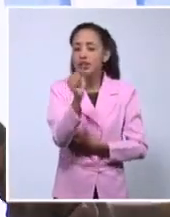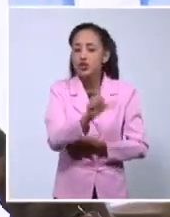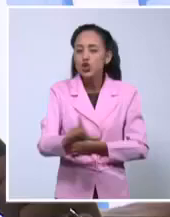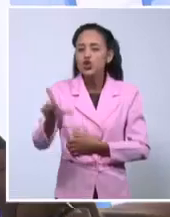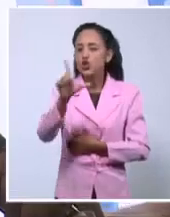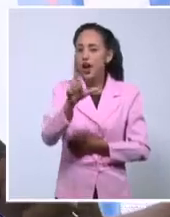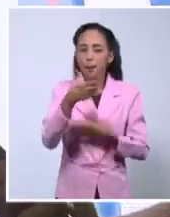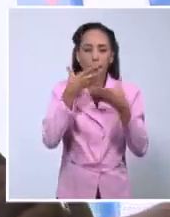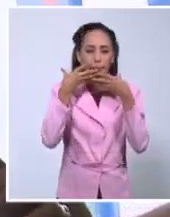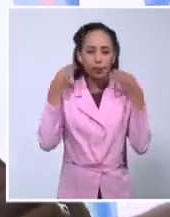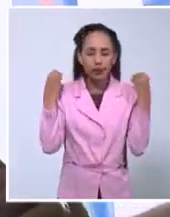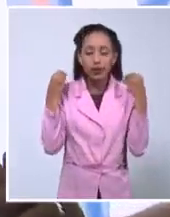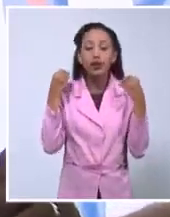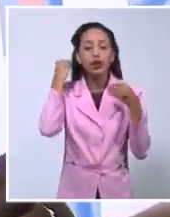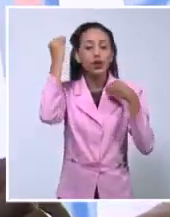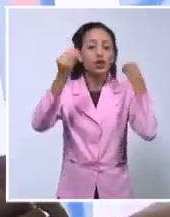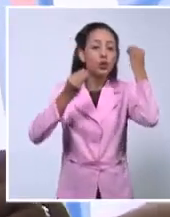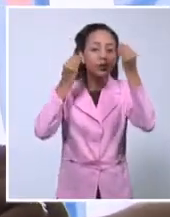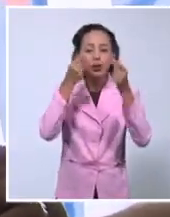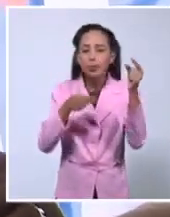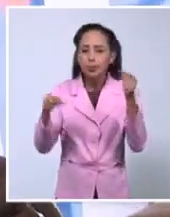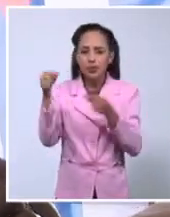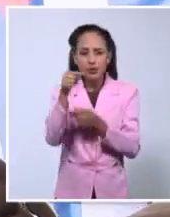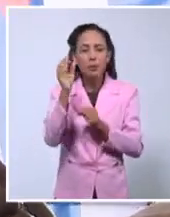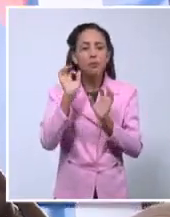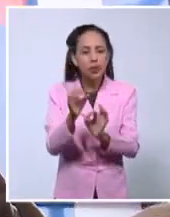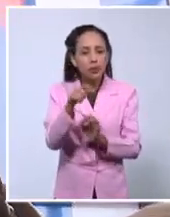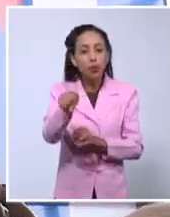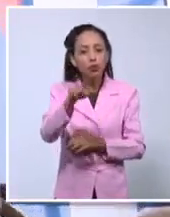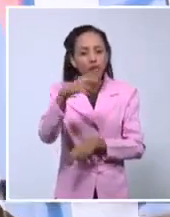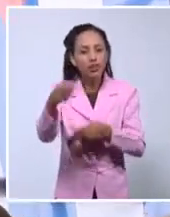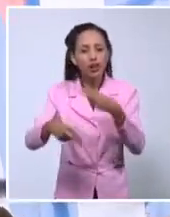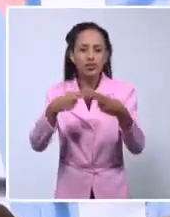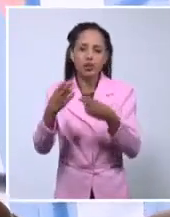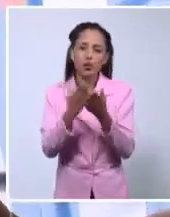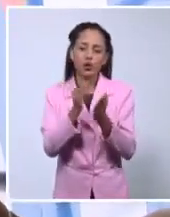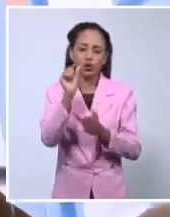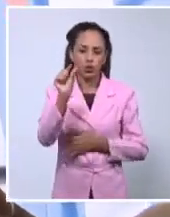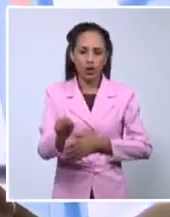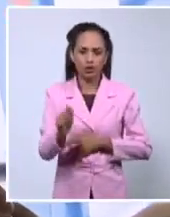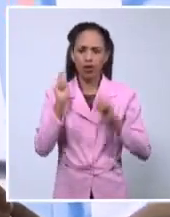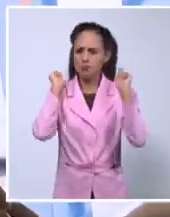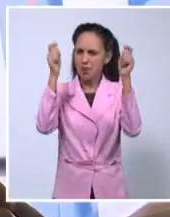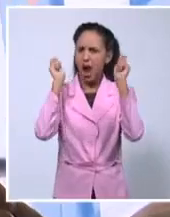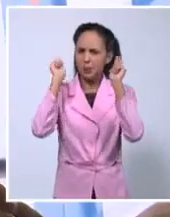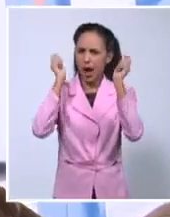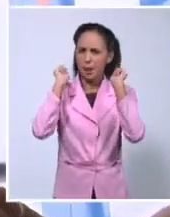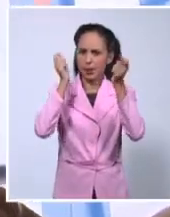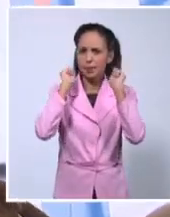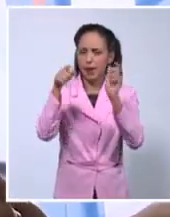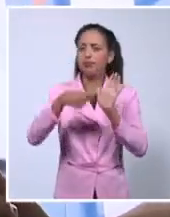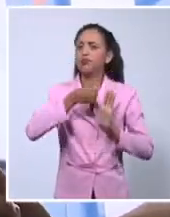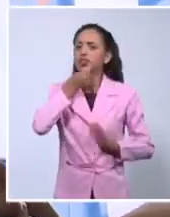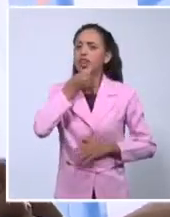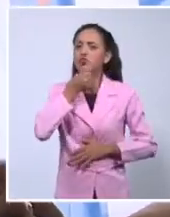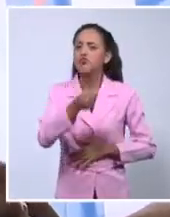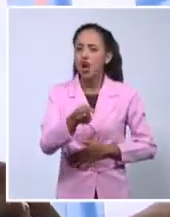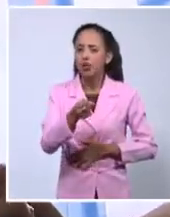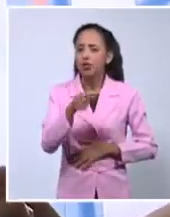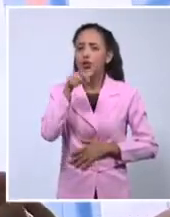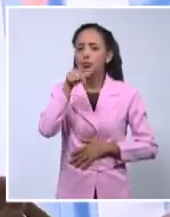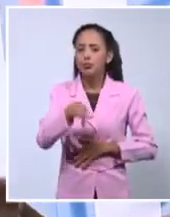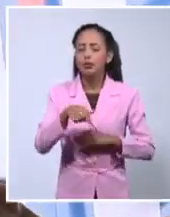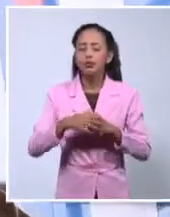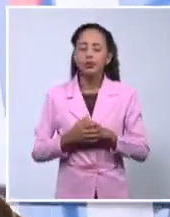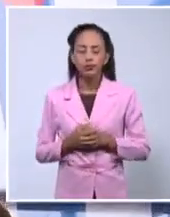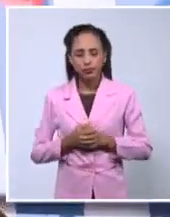se trata, entre otras cosas, es hacer lo que están haciendo ustedes como estudiantes, manifestándose, denunciando, tomando